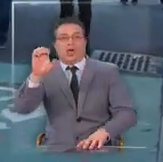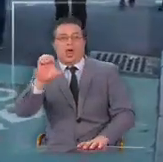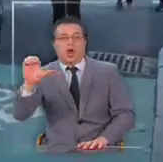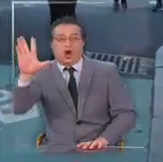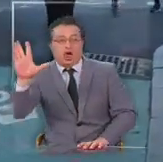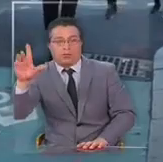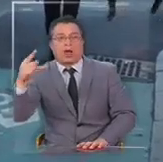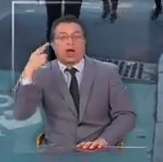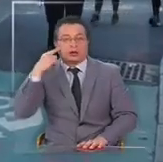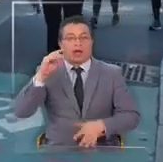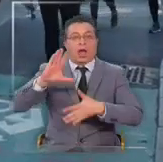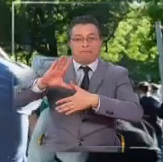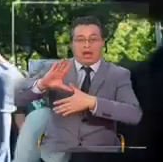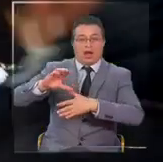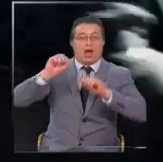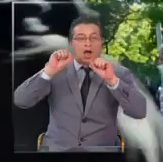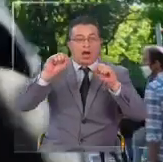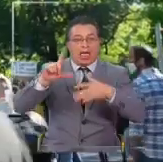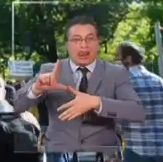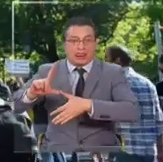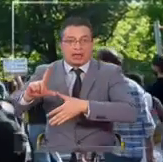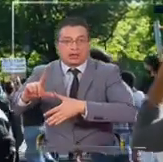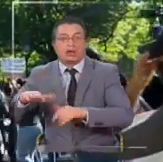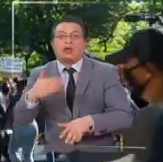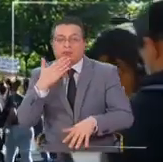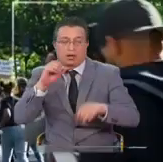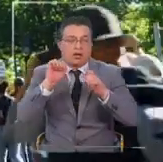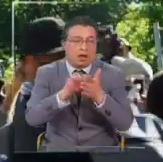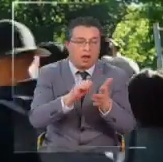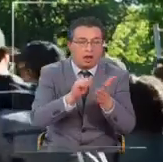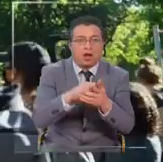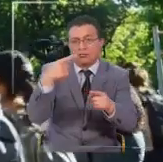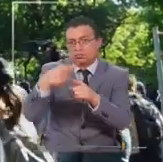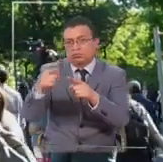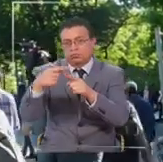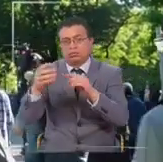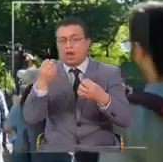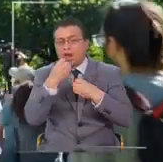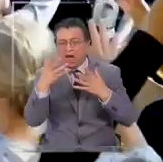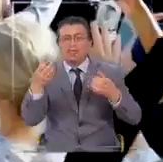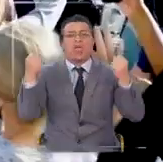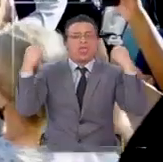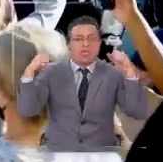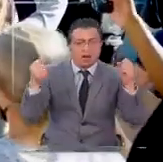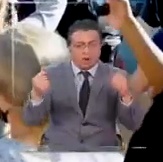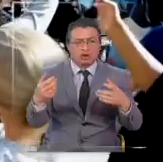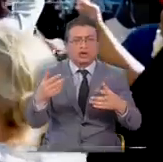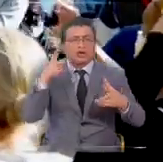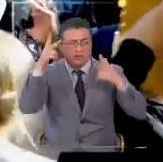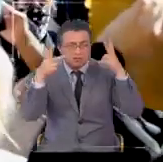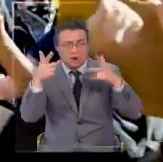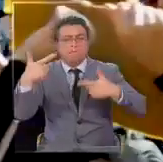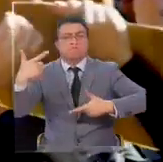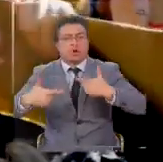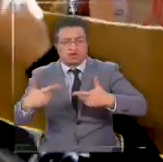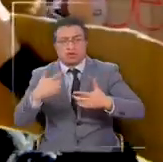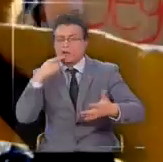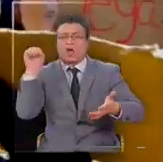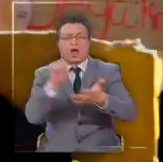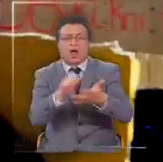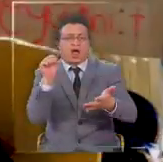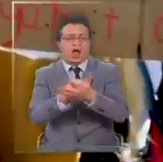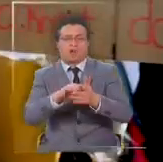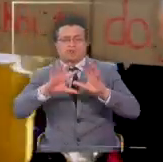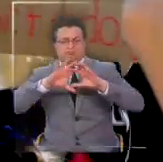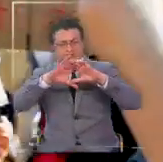hay manifestaciones en América Latina, distintas figuras de distintos ámbitos, ¿no? Deporte, espectáculos, políticos se han manifestado al